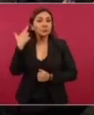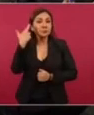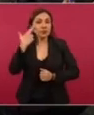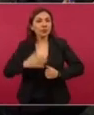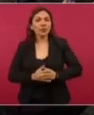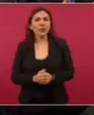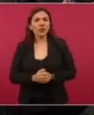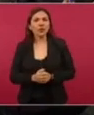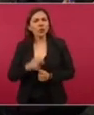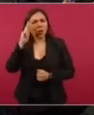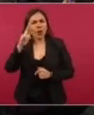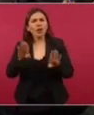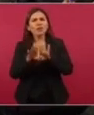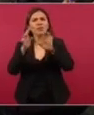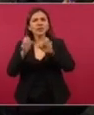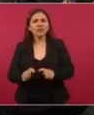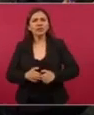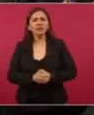¿Qué onda, viejo?